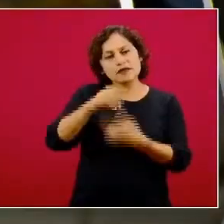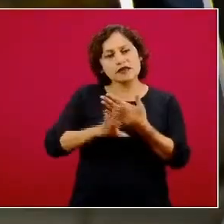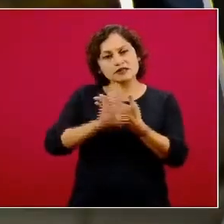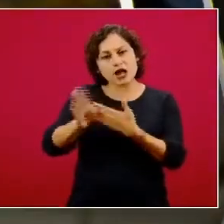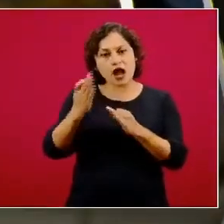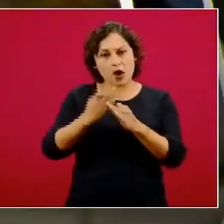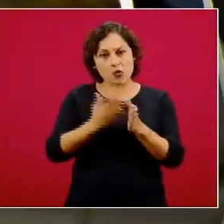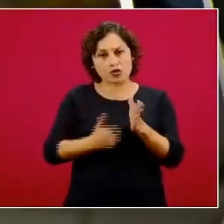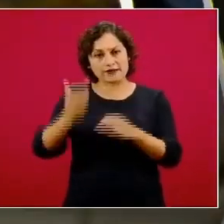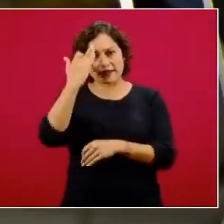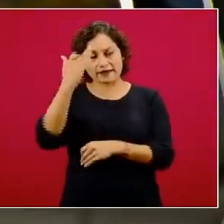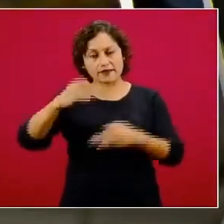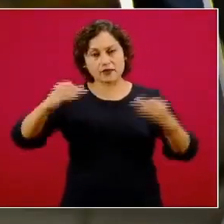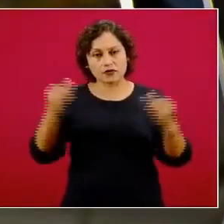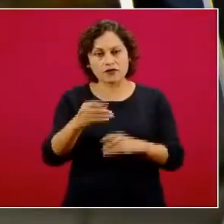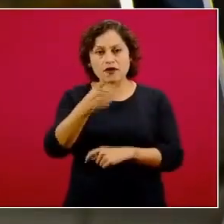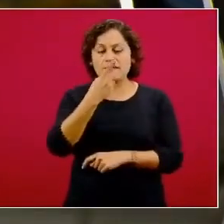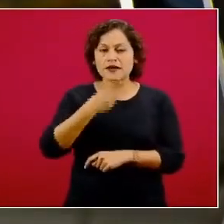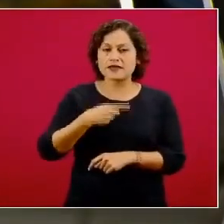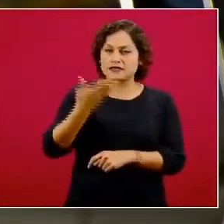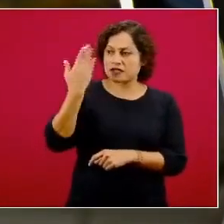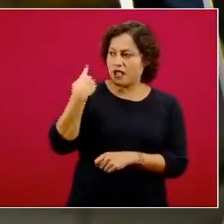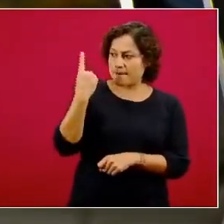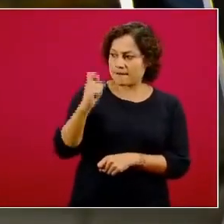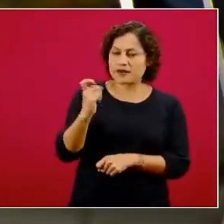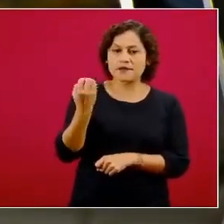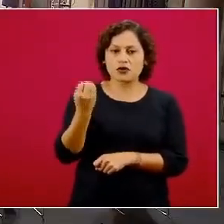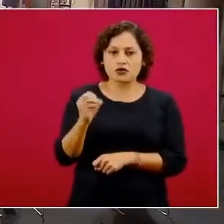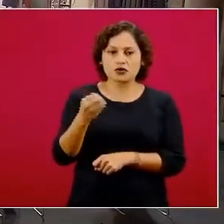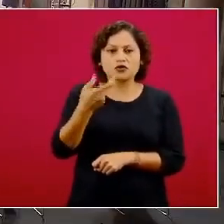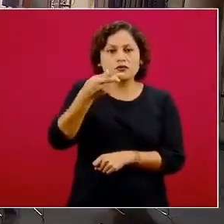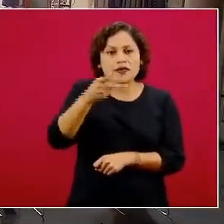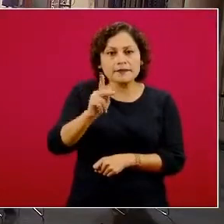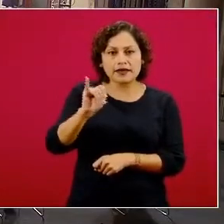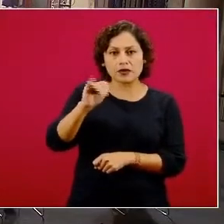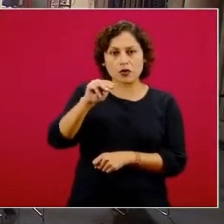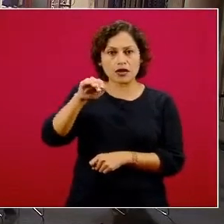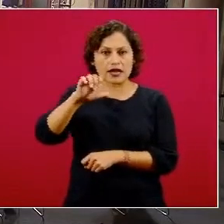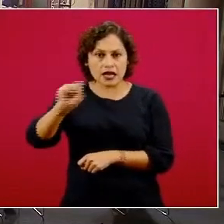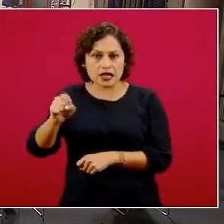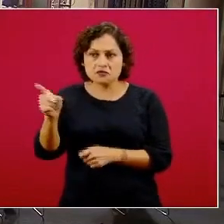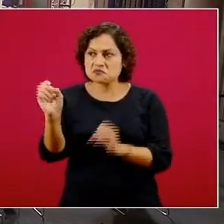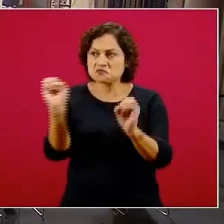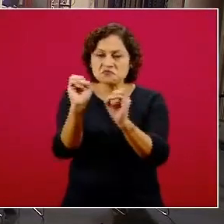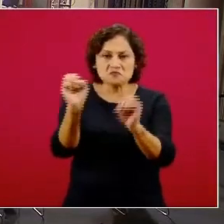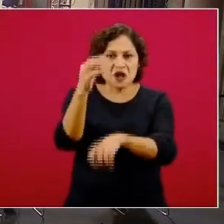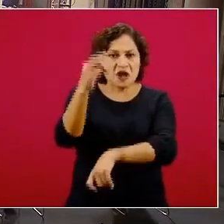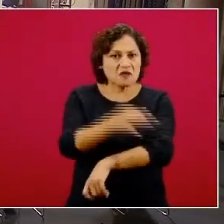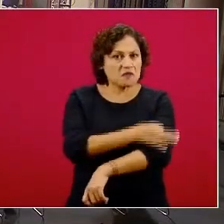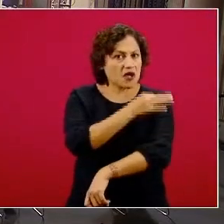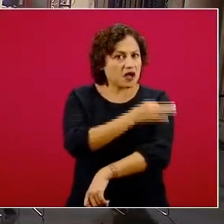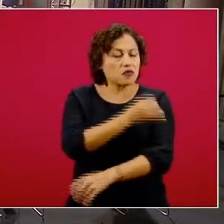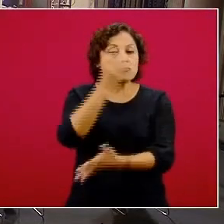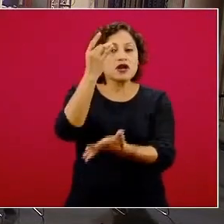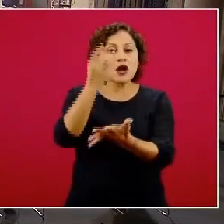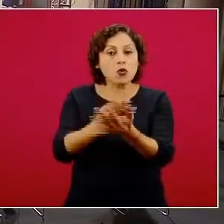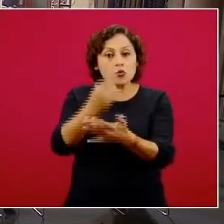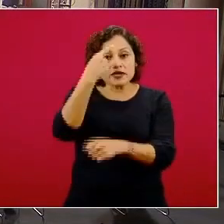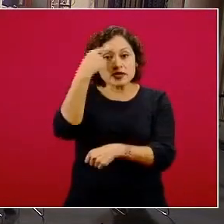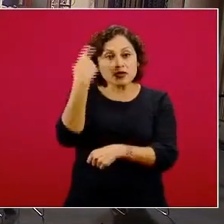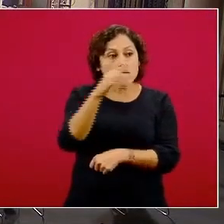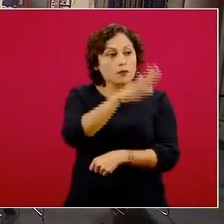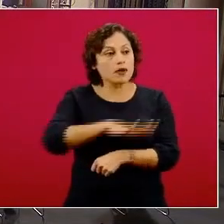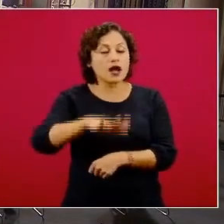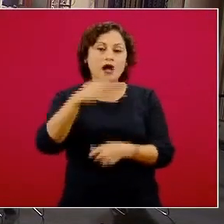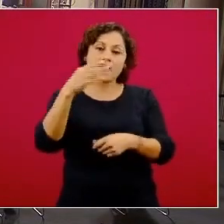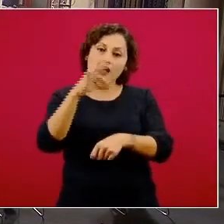invernal, dice que empezó el 1 de octubre, sin embargo, en el IMSS las vacunas todavía no llegan, han llegado solamente para los médicos. Nos